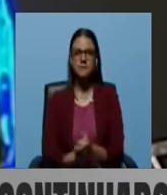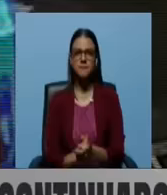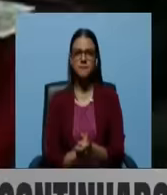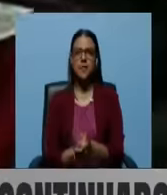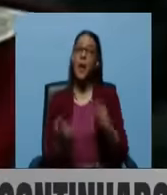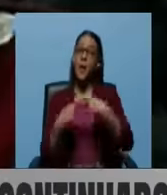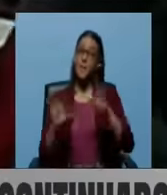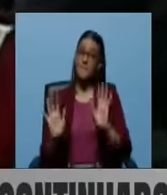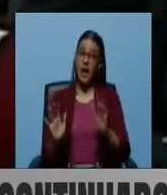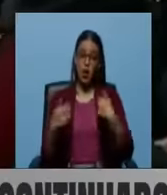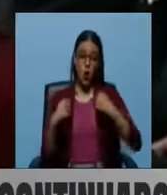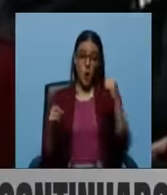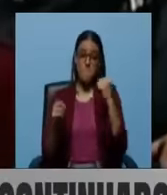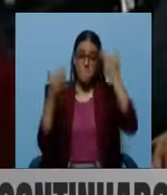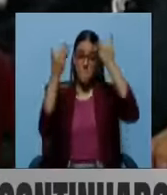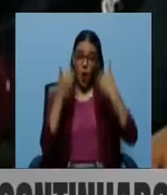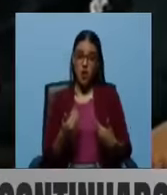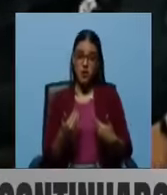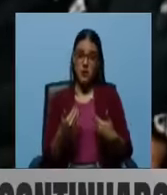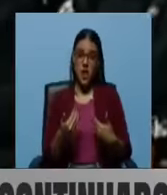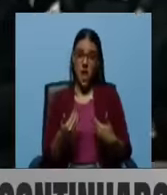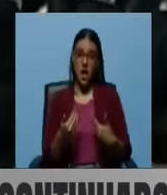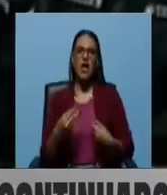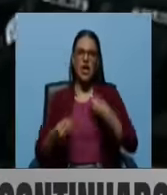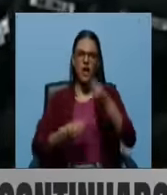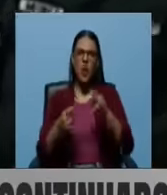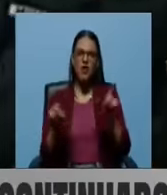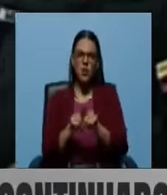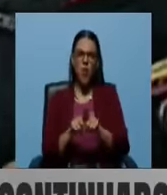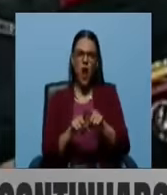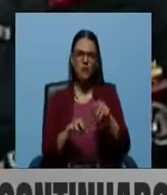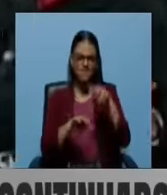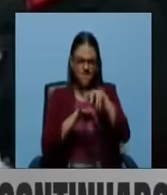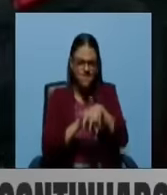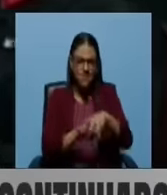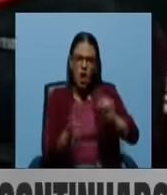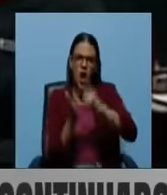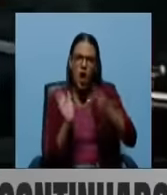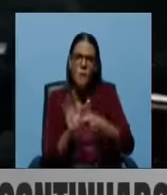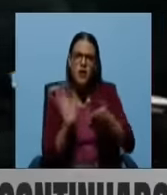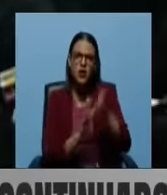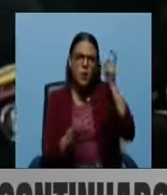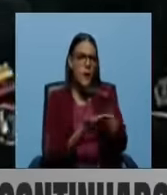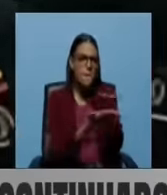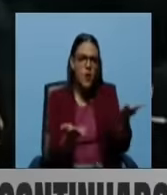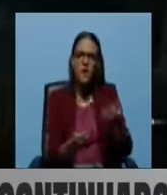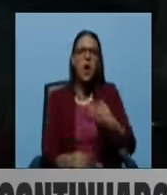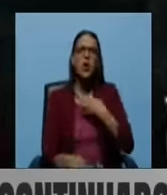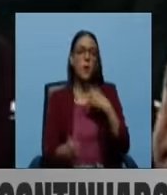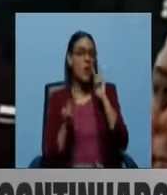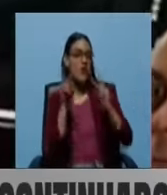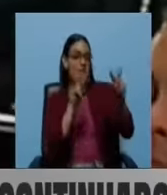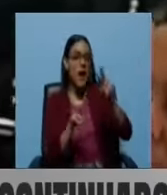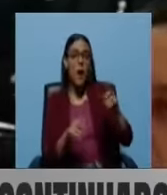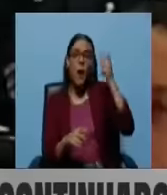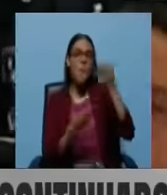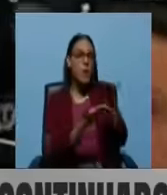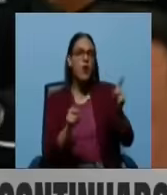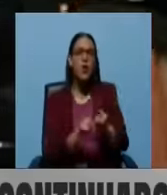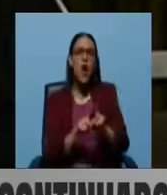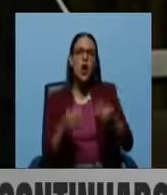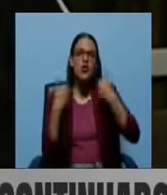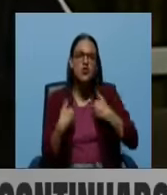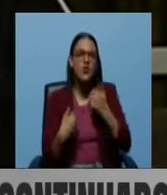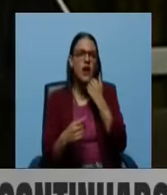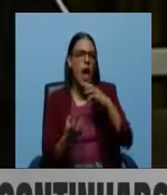Pero al ser una policía que está compenetrada totalmente con su pueblo, no puede ser indiferente a alguien que ve